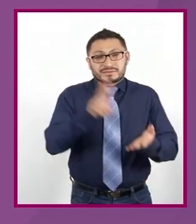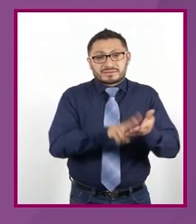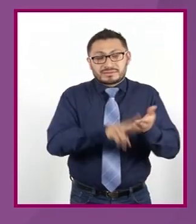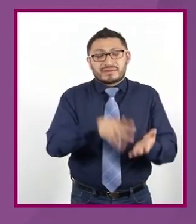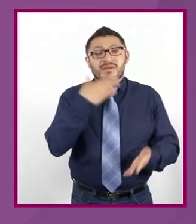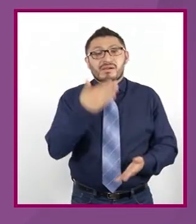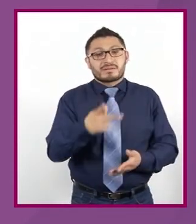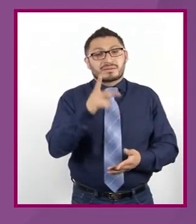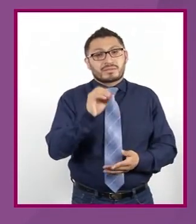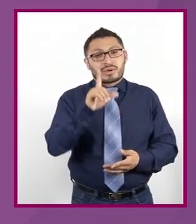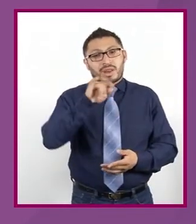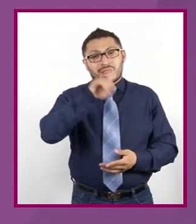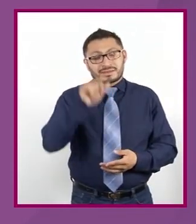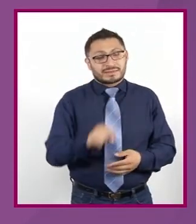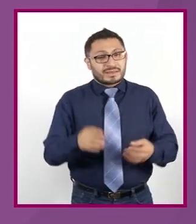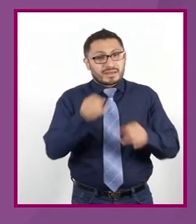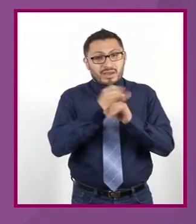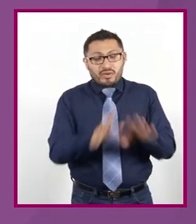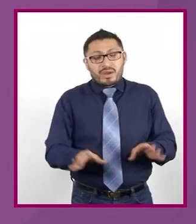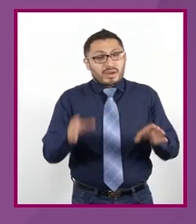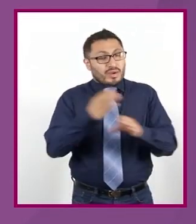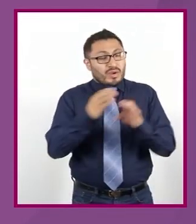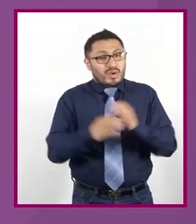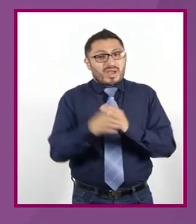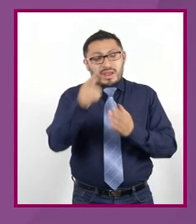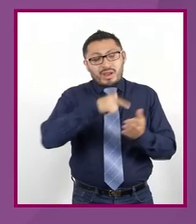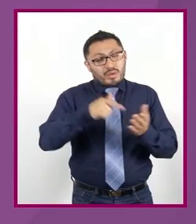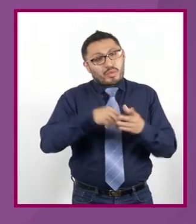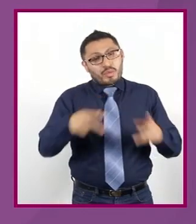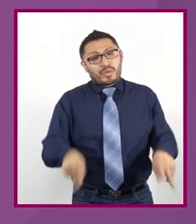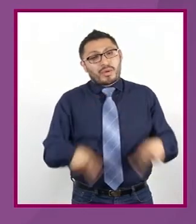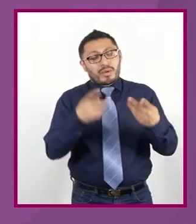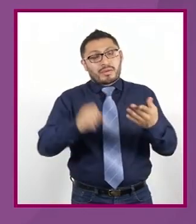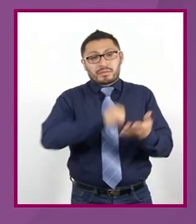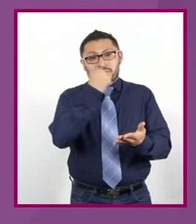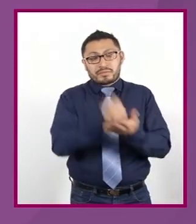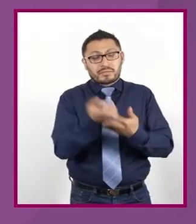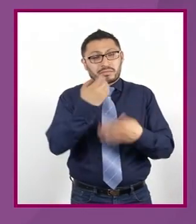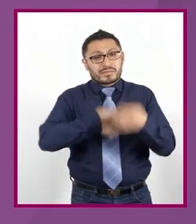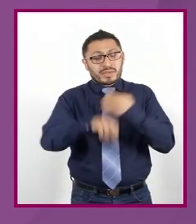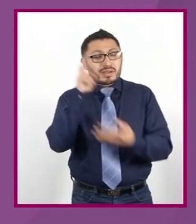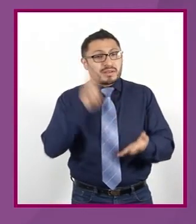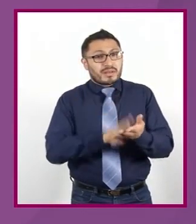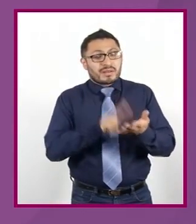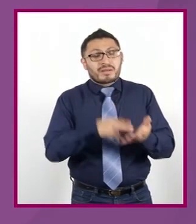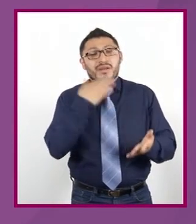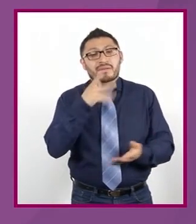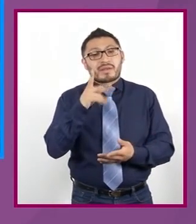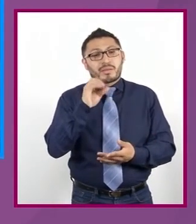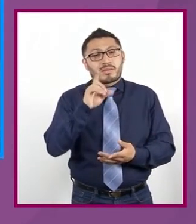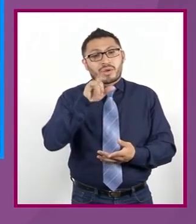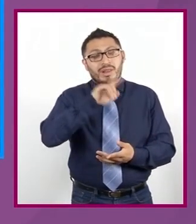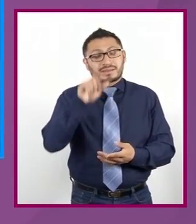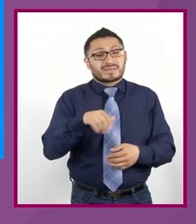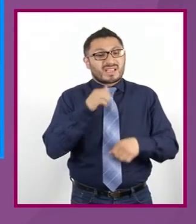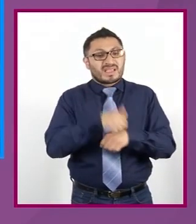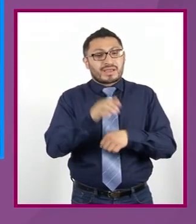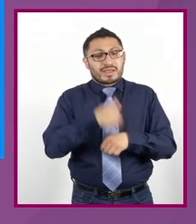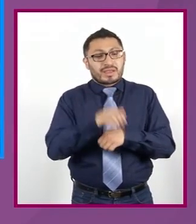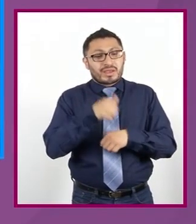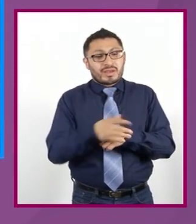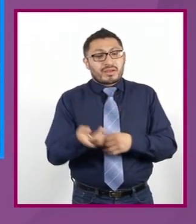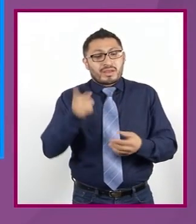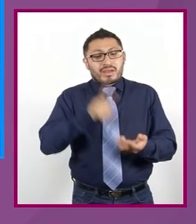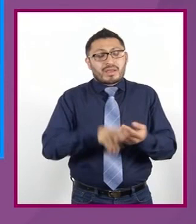póliza, datos del producto y del lugar de venta, sello de la empresa para validar la póliza, enumeración de casos en que